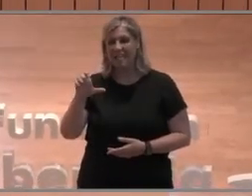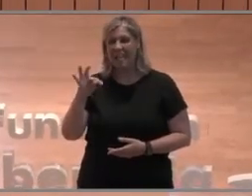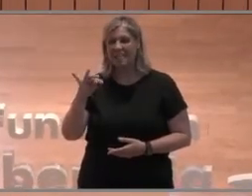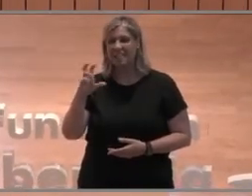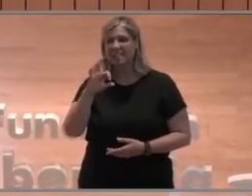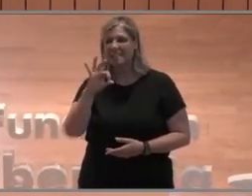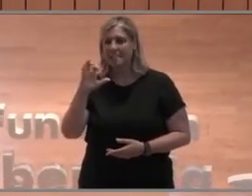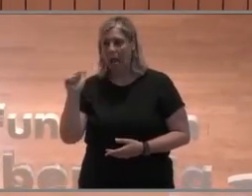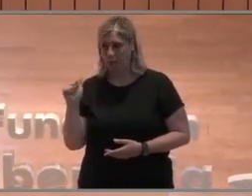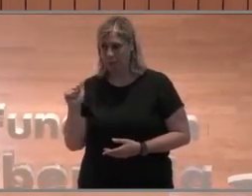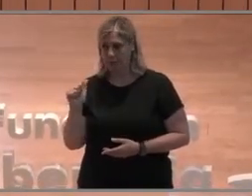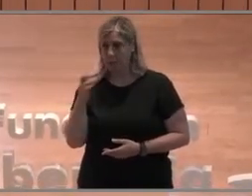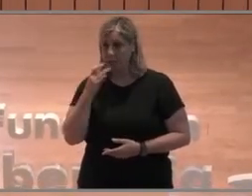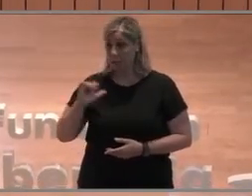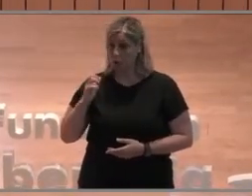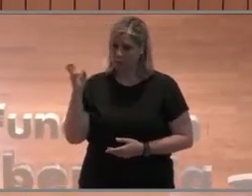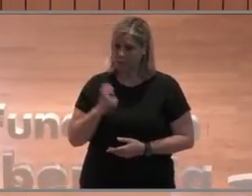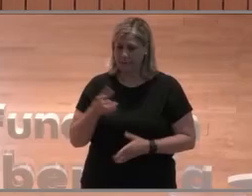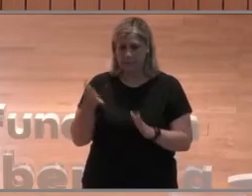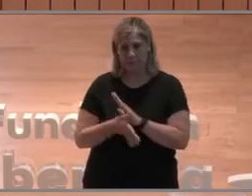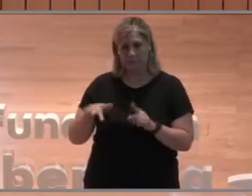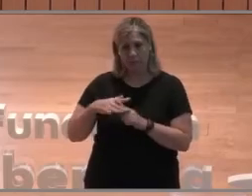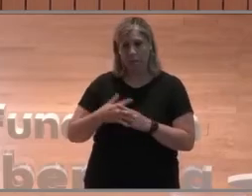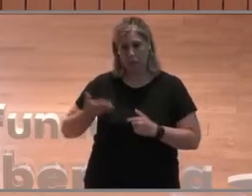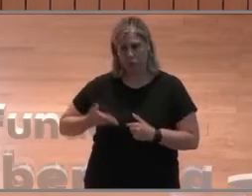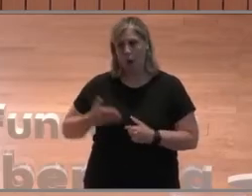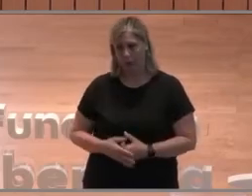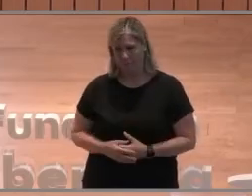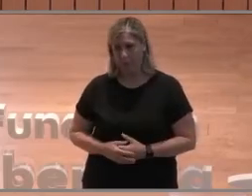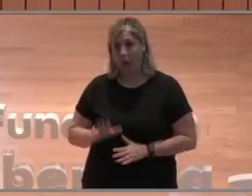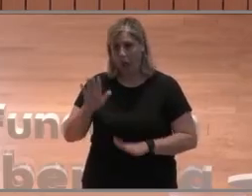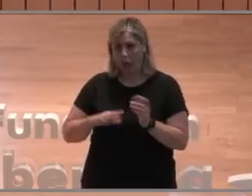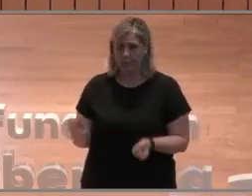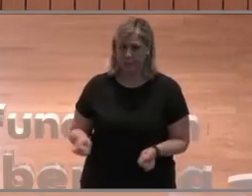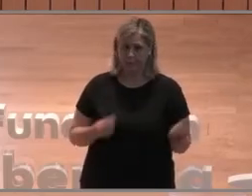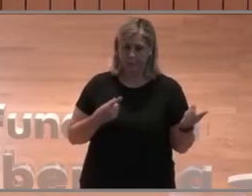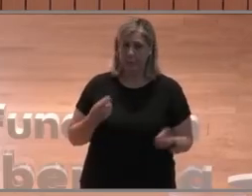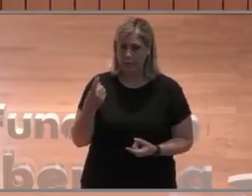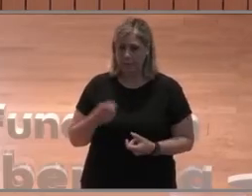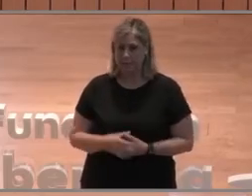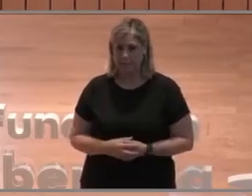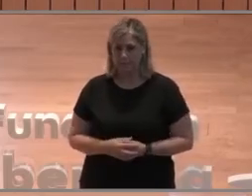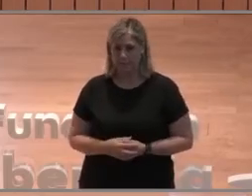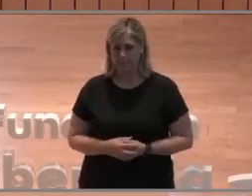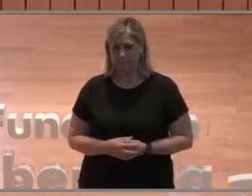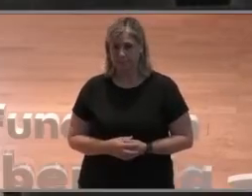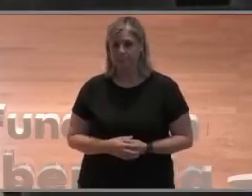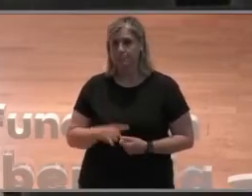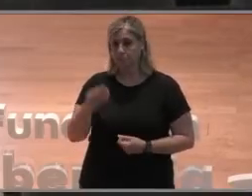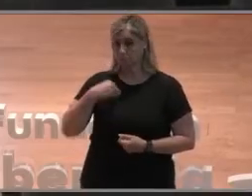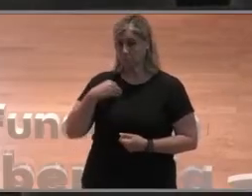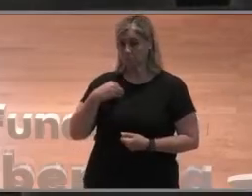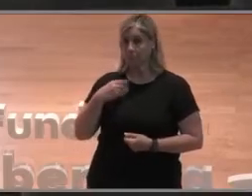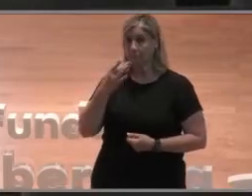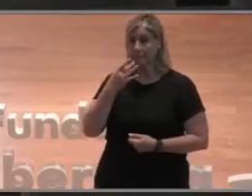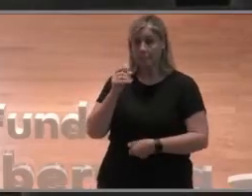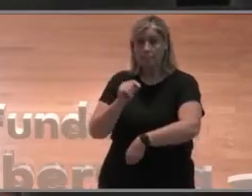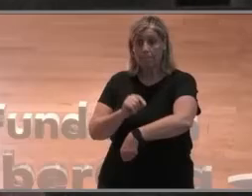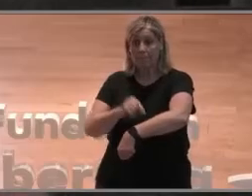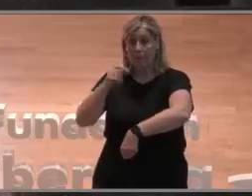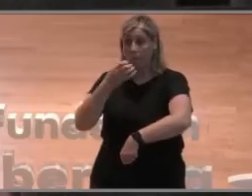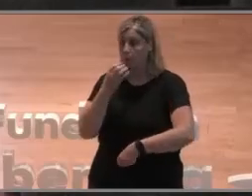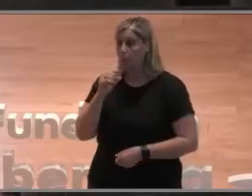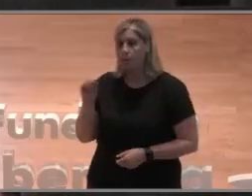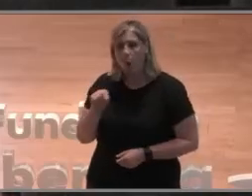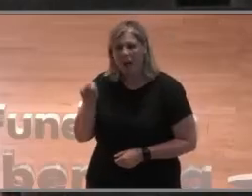graves. Suelen ser casos graves que requieren antibiótico y requieren hospitalización la mayoría de las veces. Y si tienes una picadura de